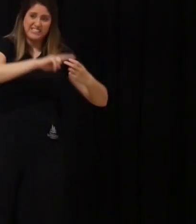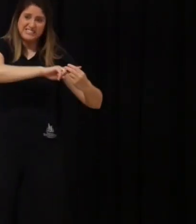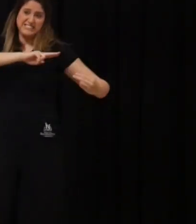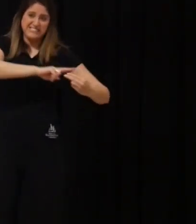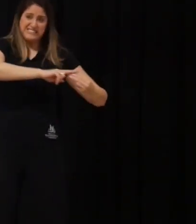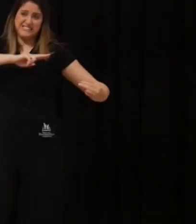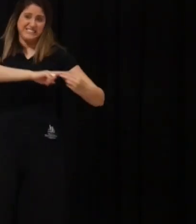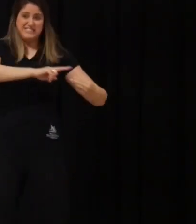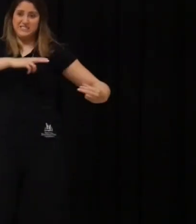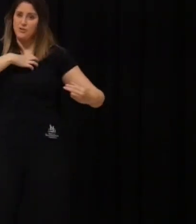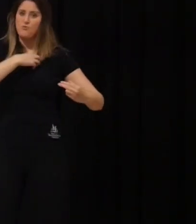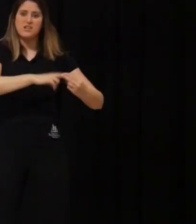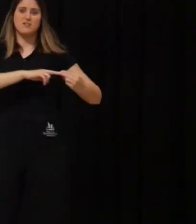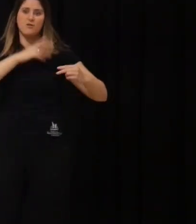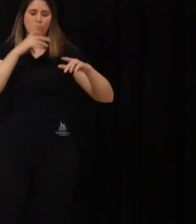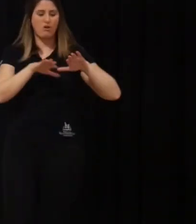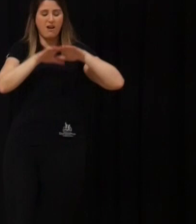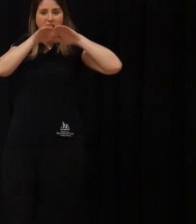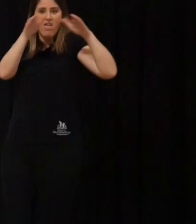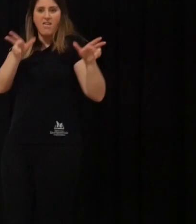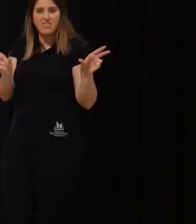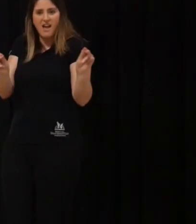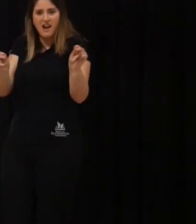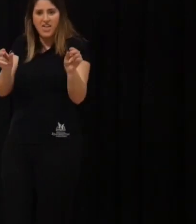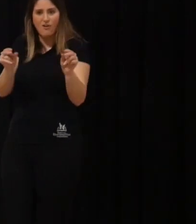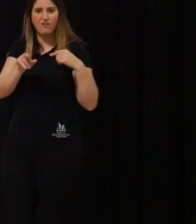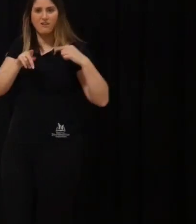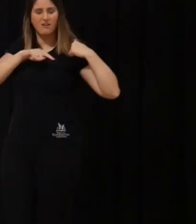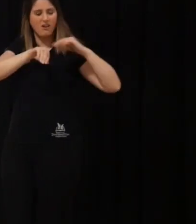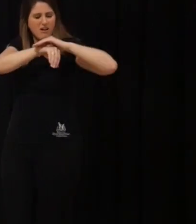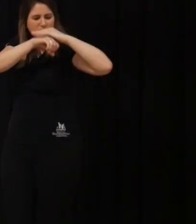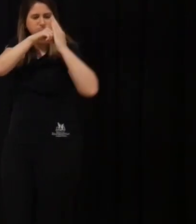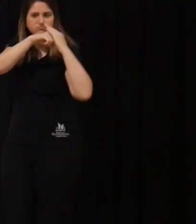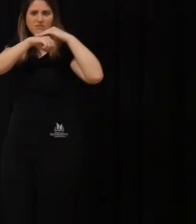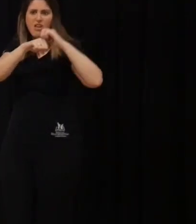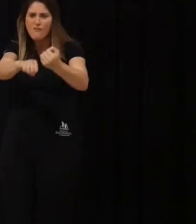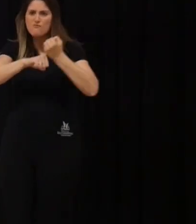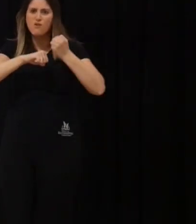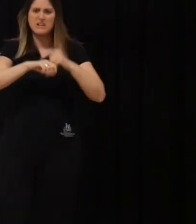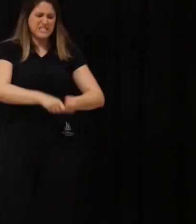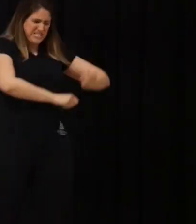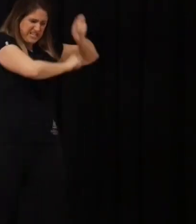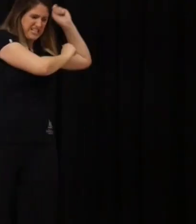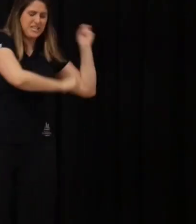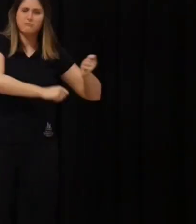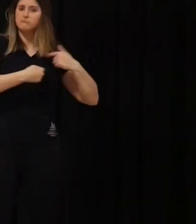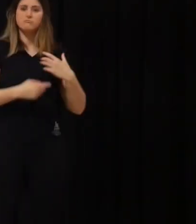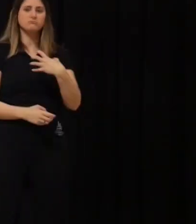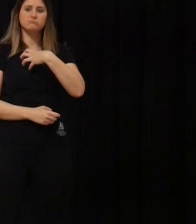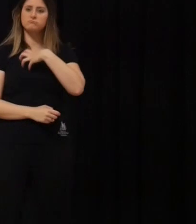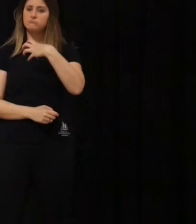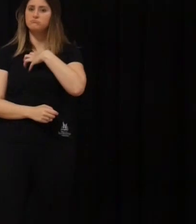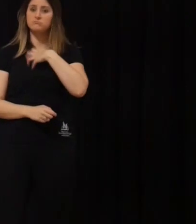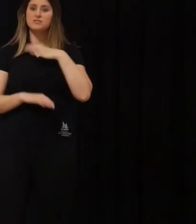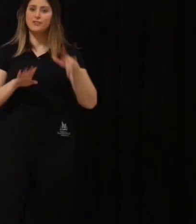embestidas de Hércules. Con su caparazón no había forma. Esa batalla tan encarnizada fue la que le llevó